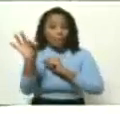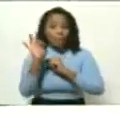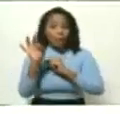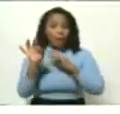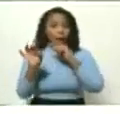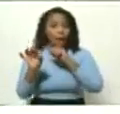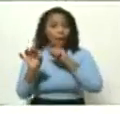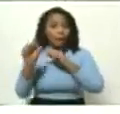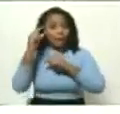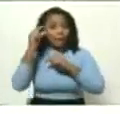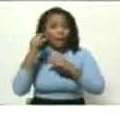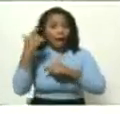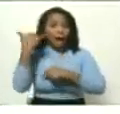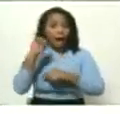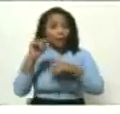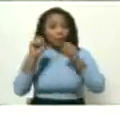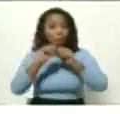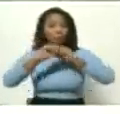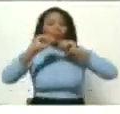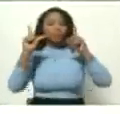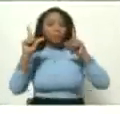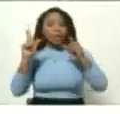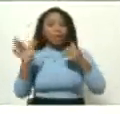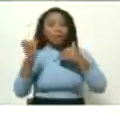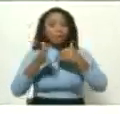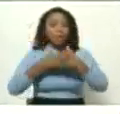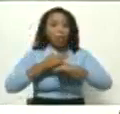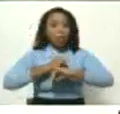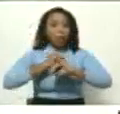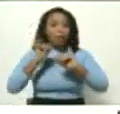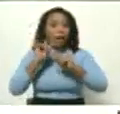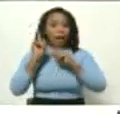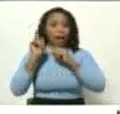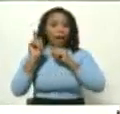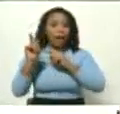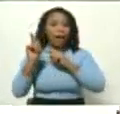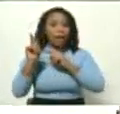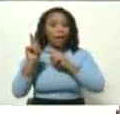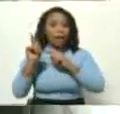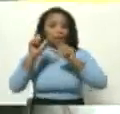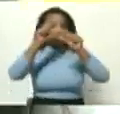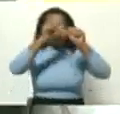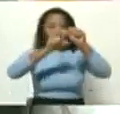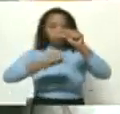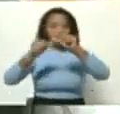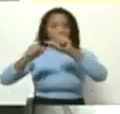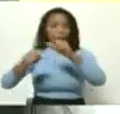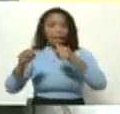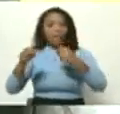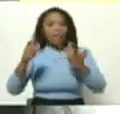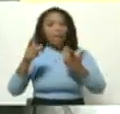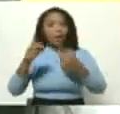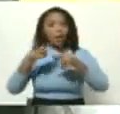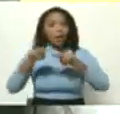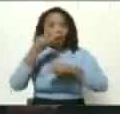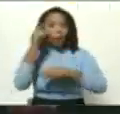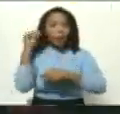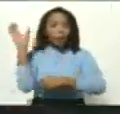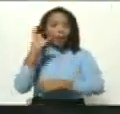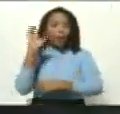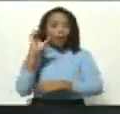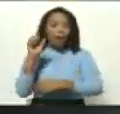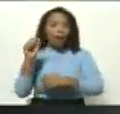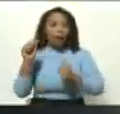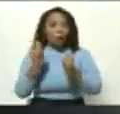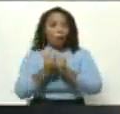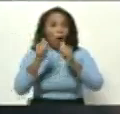día vamos a tener sorpresa y vamos a cerrar esa audición de los niños caraqueños y caraqueñas con